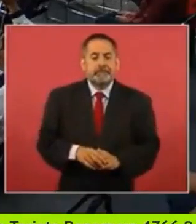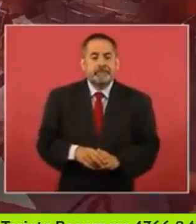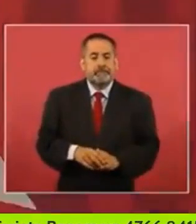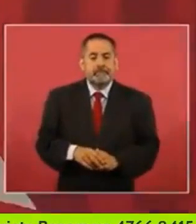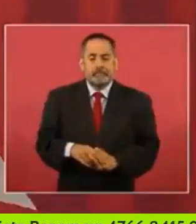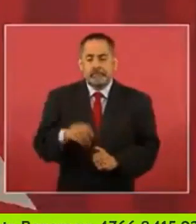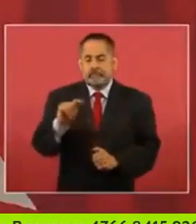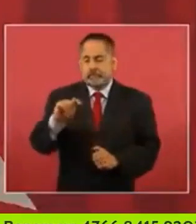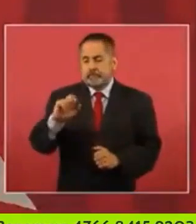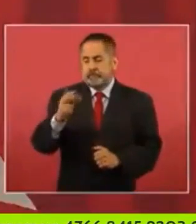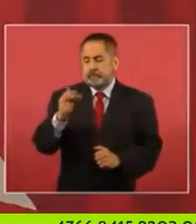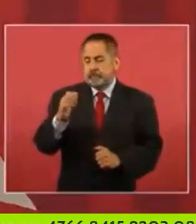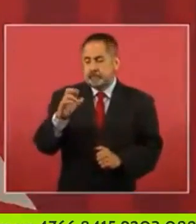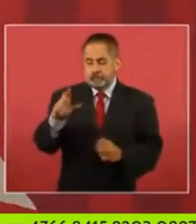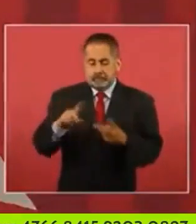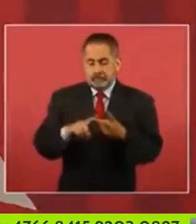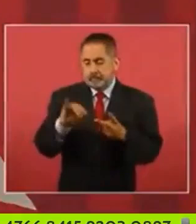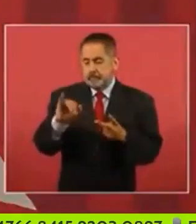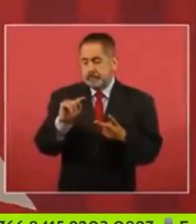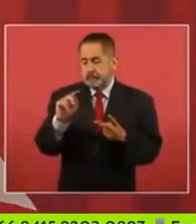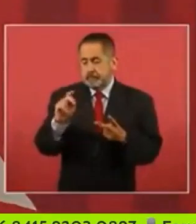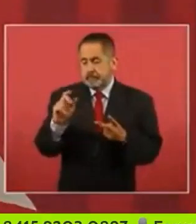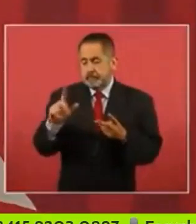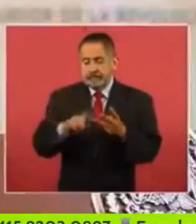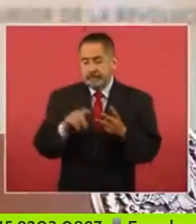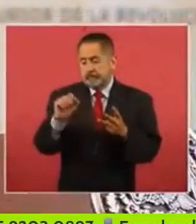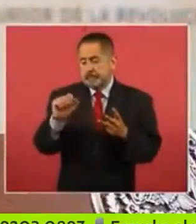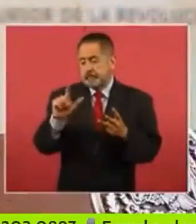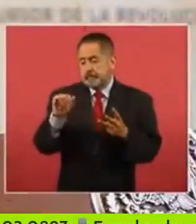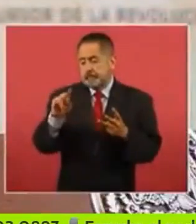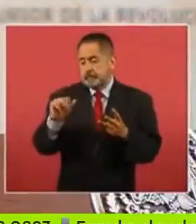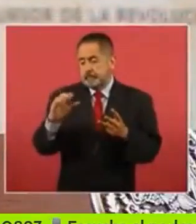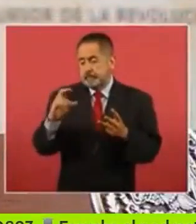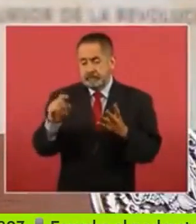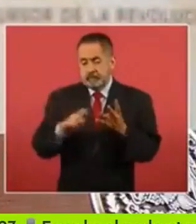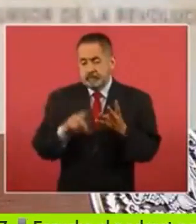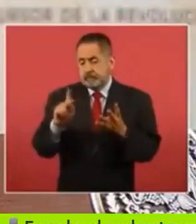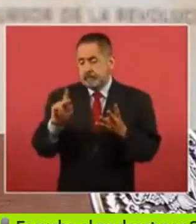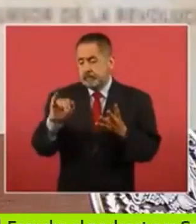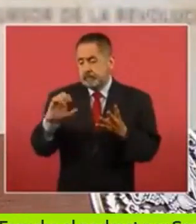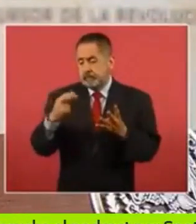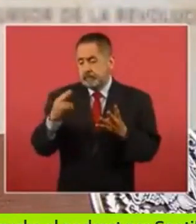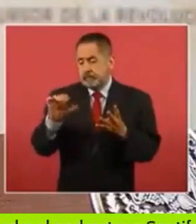tehuacán este pec salina cruz pichucalco tenejapa